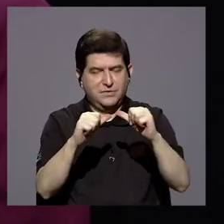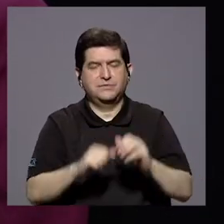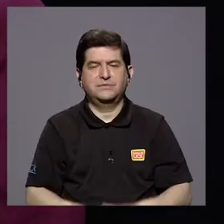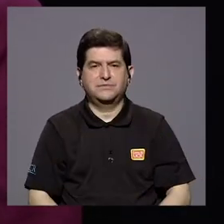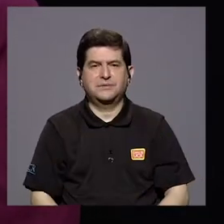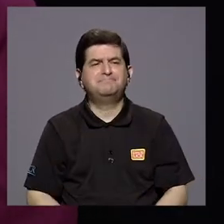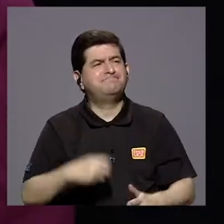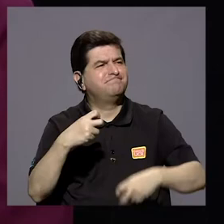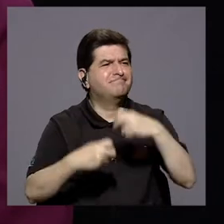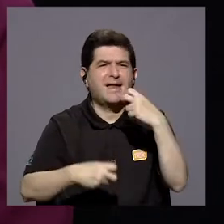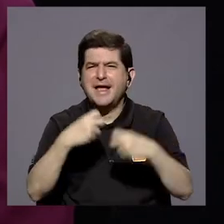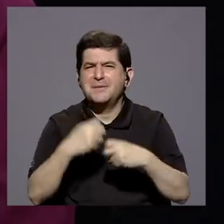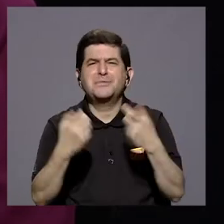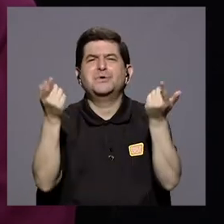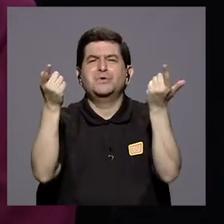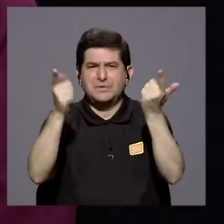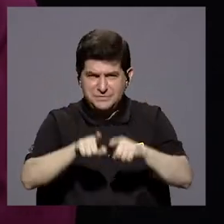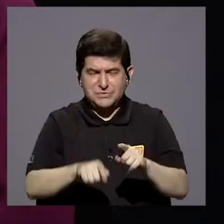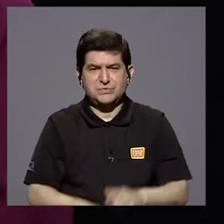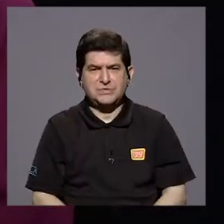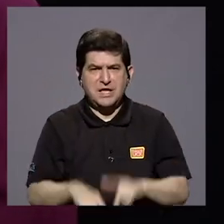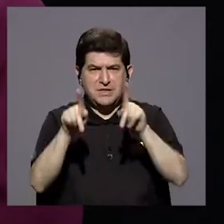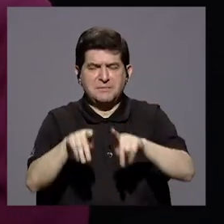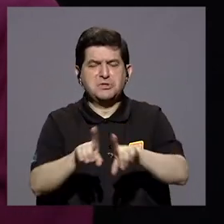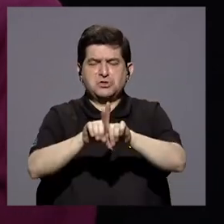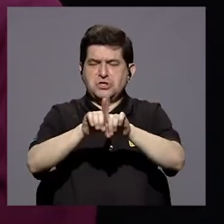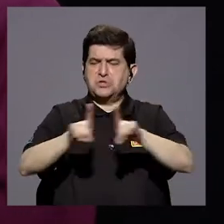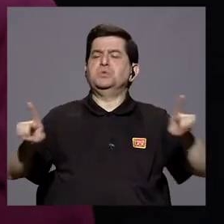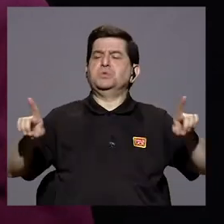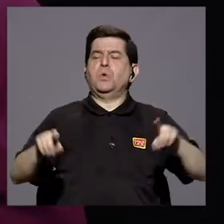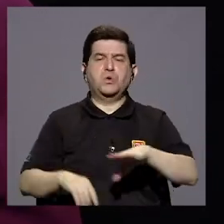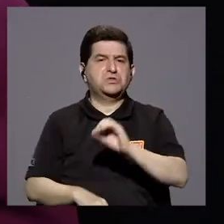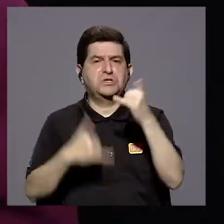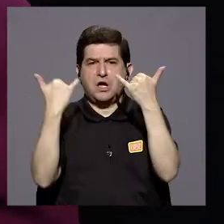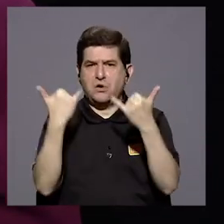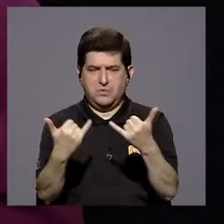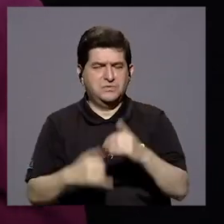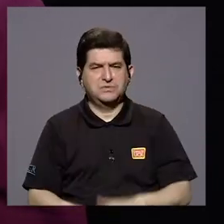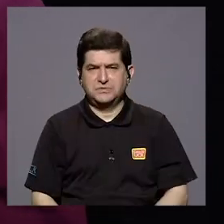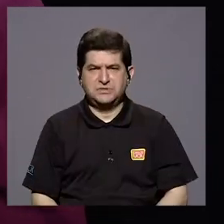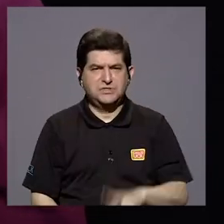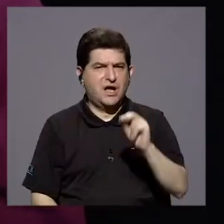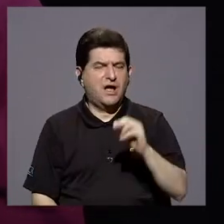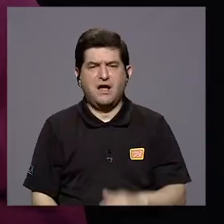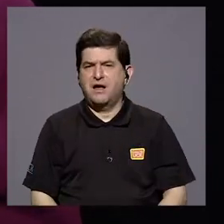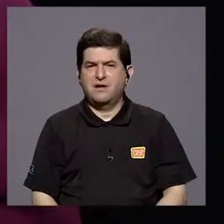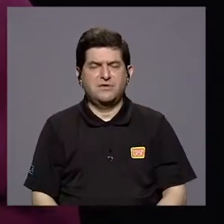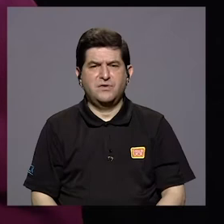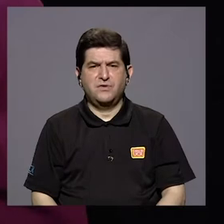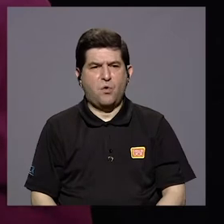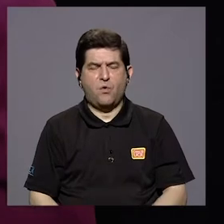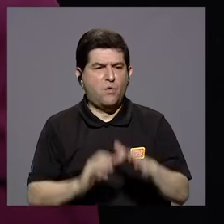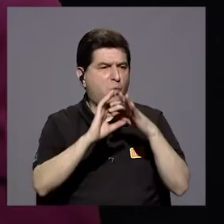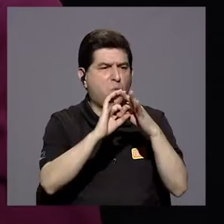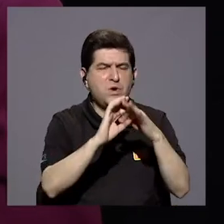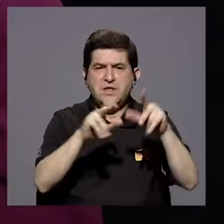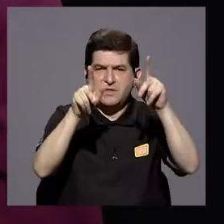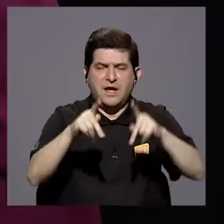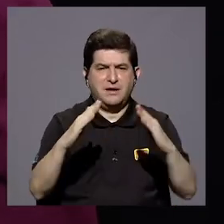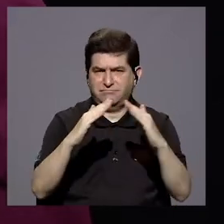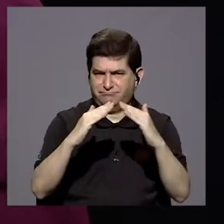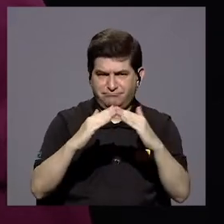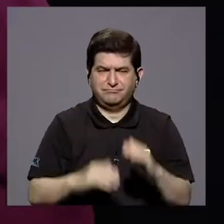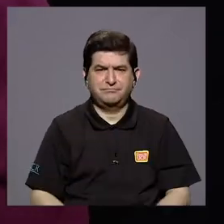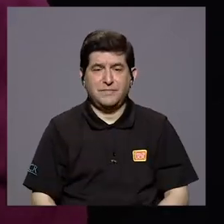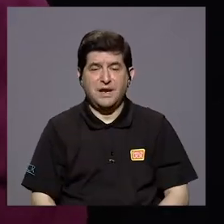el problema se da mucho que cuando la gente se divorcia o ya no vive con la persona, o sea